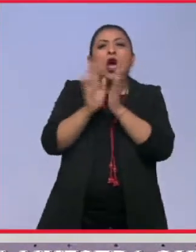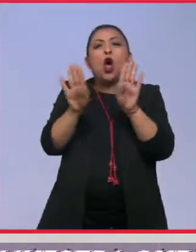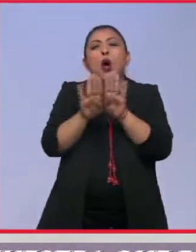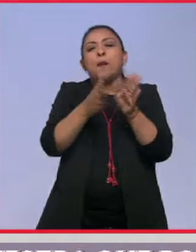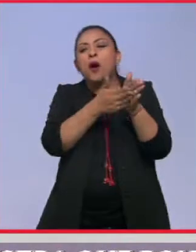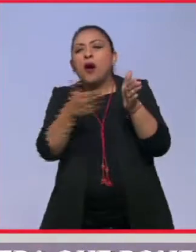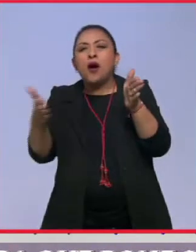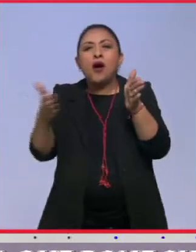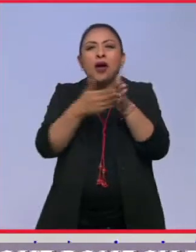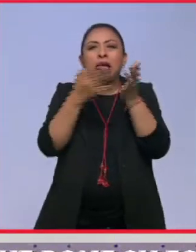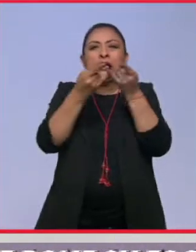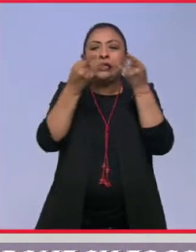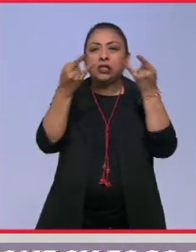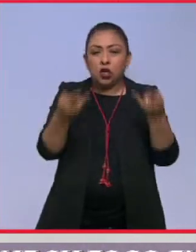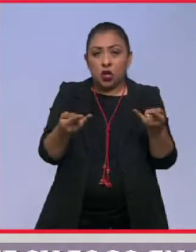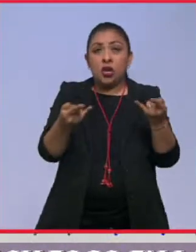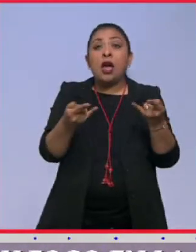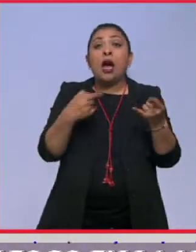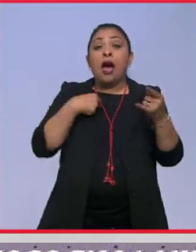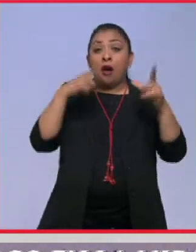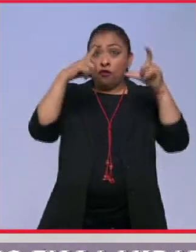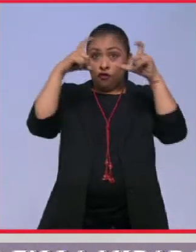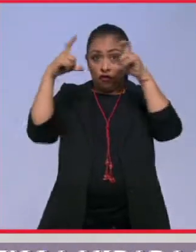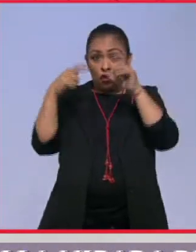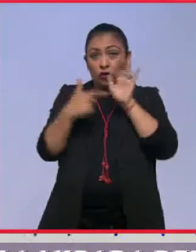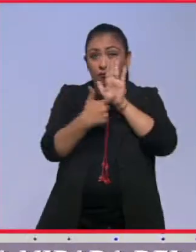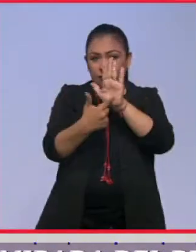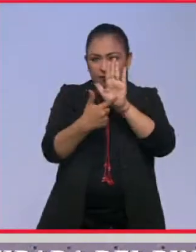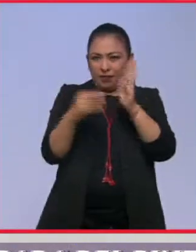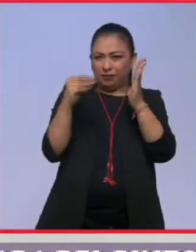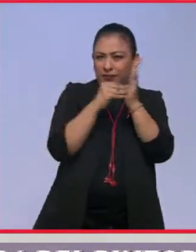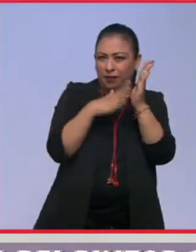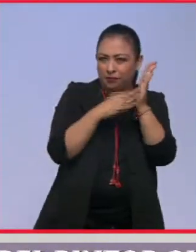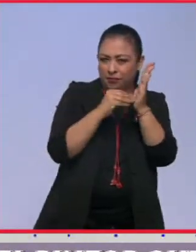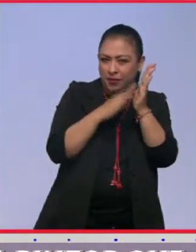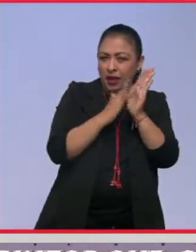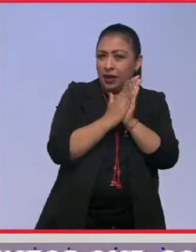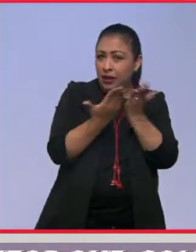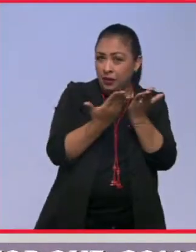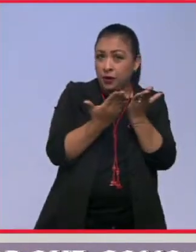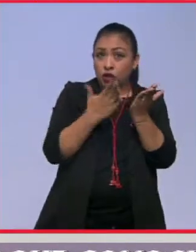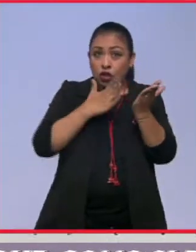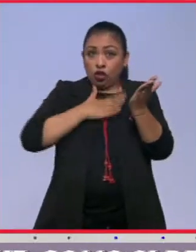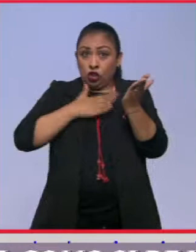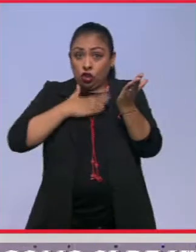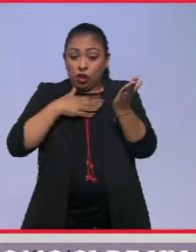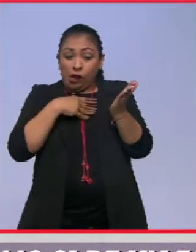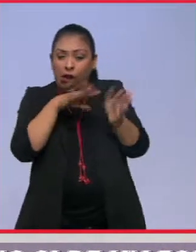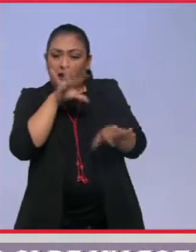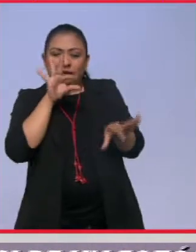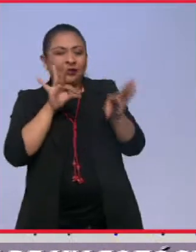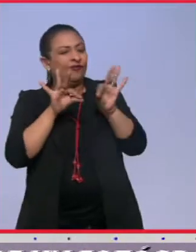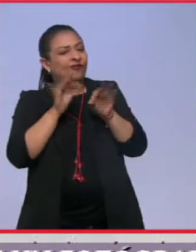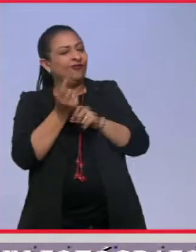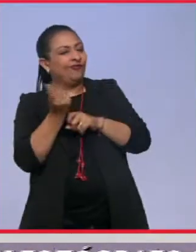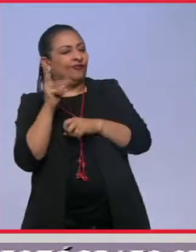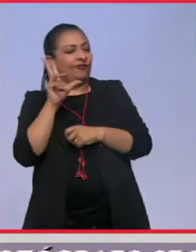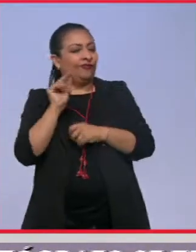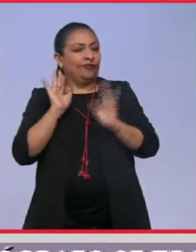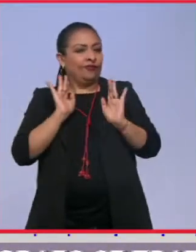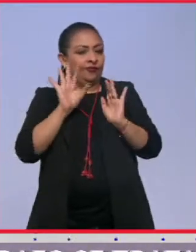época de la historia. Muchas de las fotos que salen en este libro no son fotos que yo hubiera escogido. Entonces